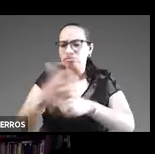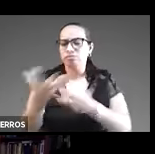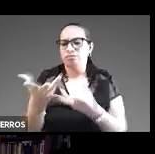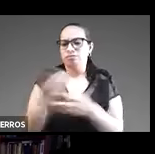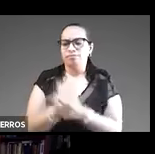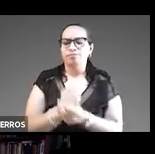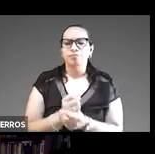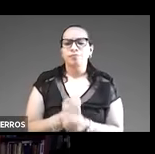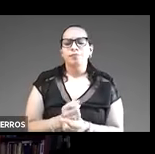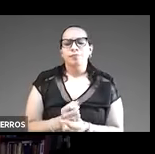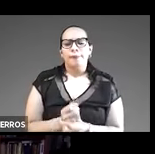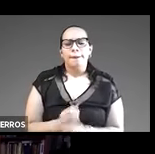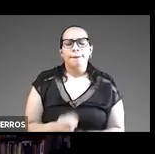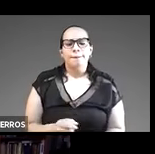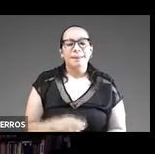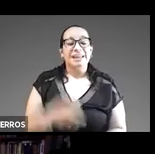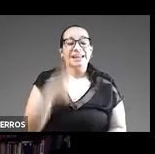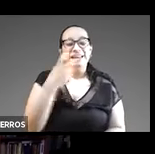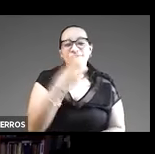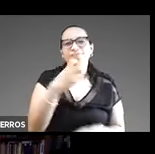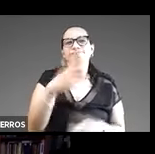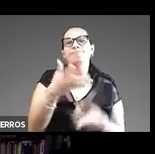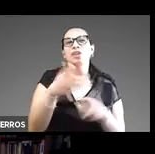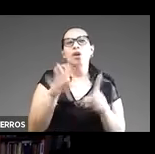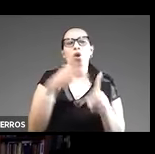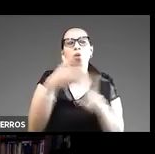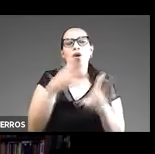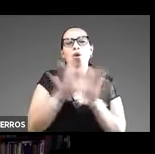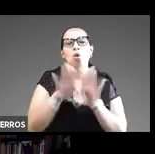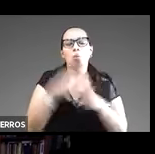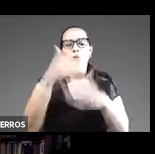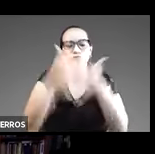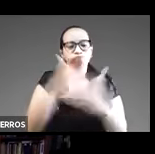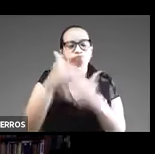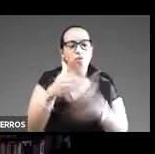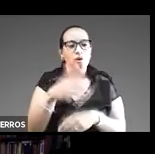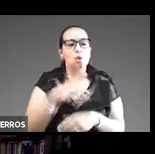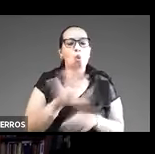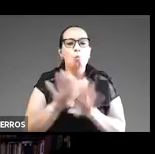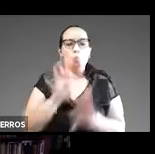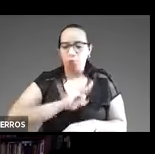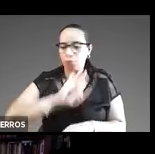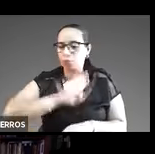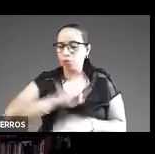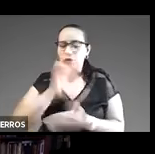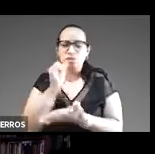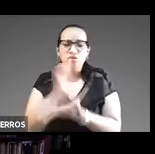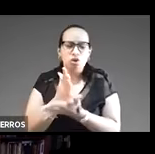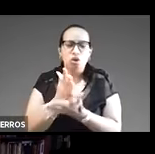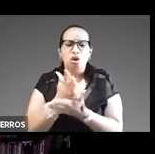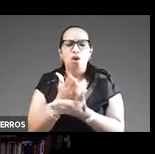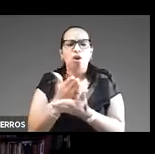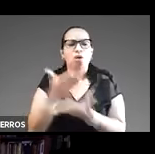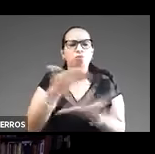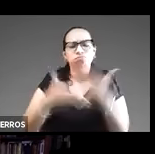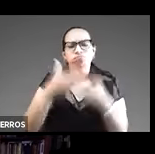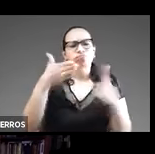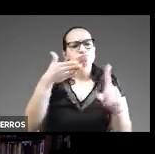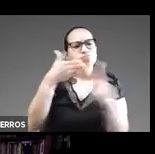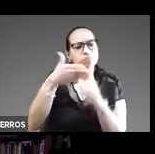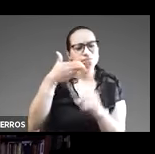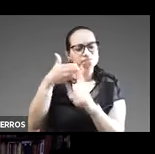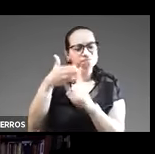sea, ese aspecto procedimental ha permitido no solo converger en metas,